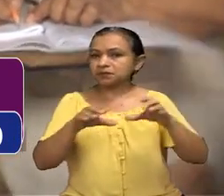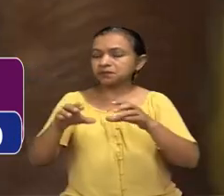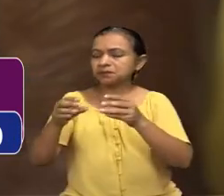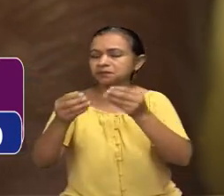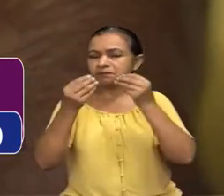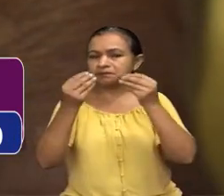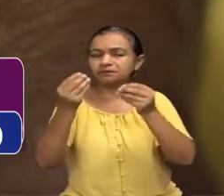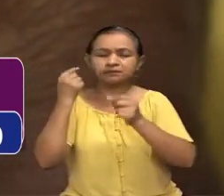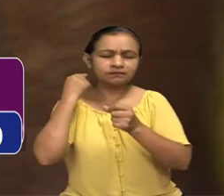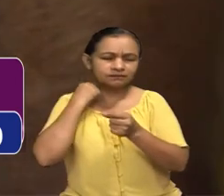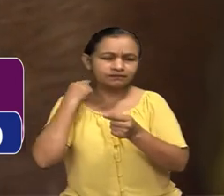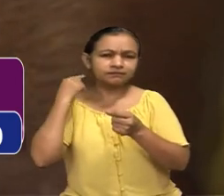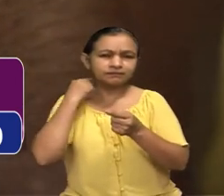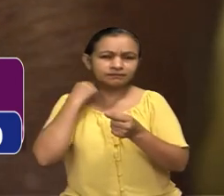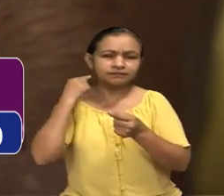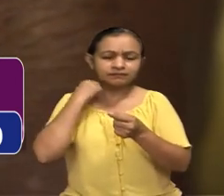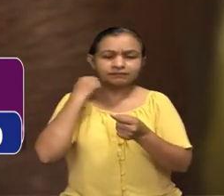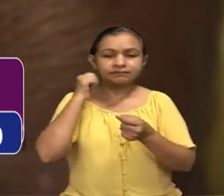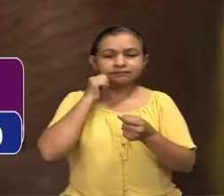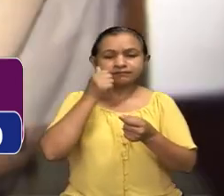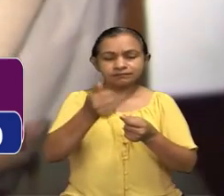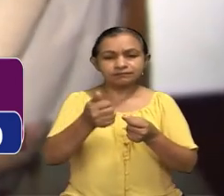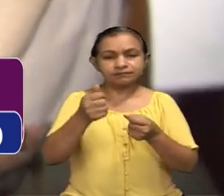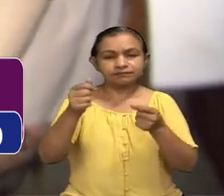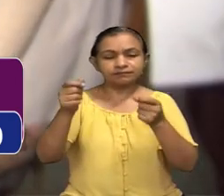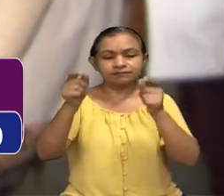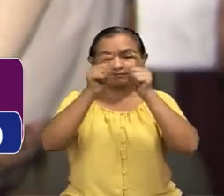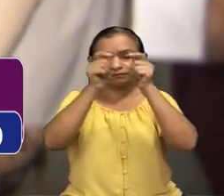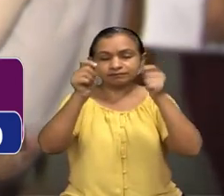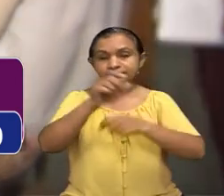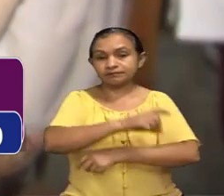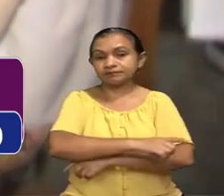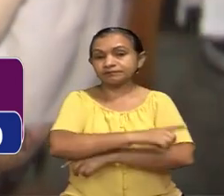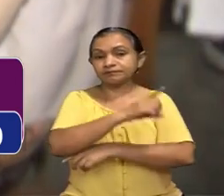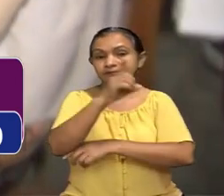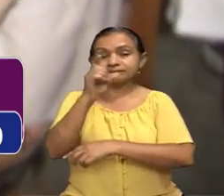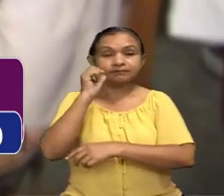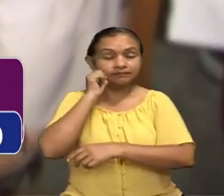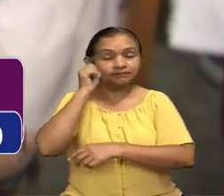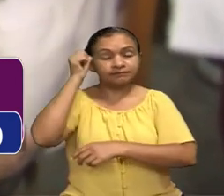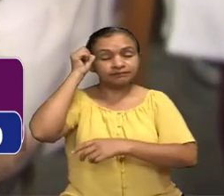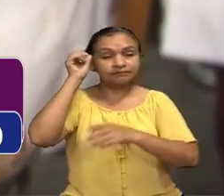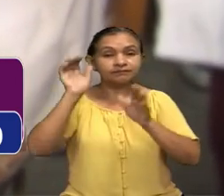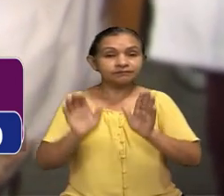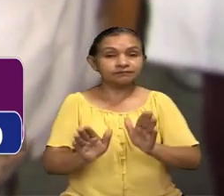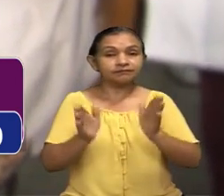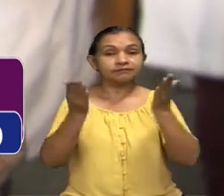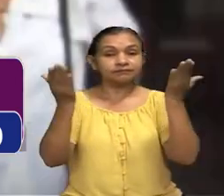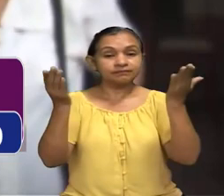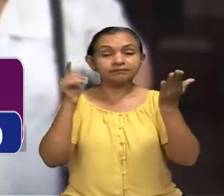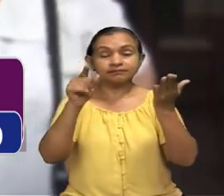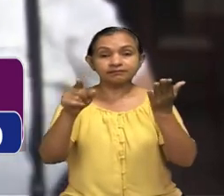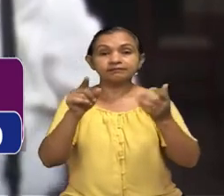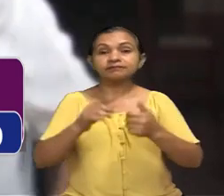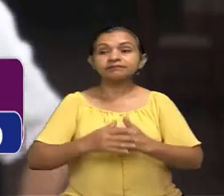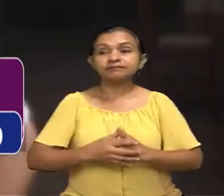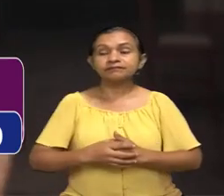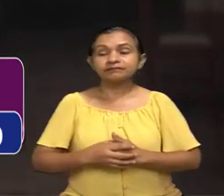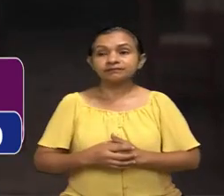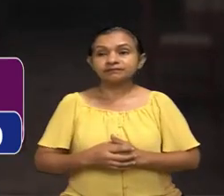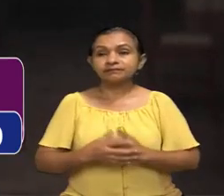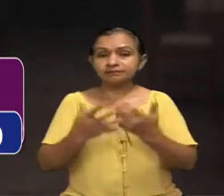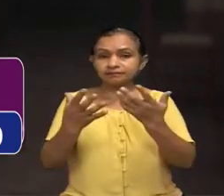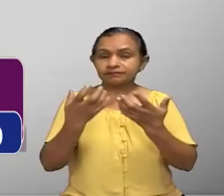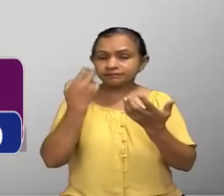lo general y mañana vamos a celebrar este día del adulto mayor con ellos. También